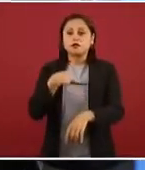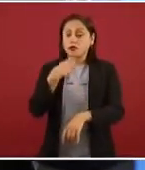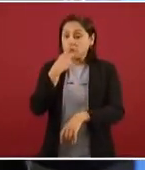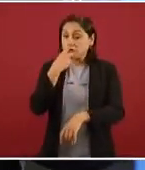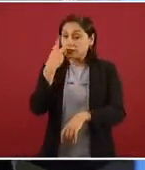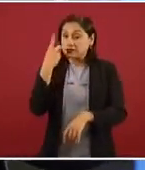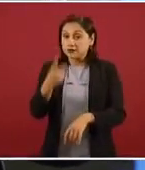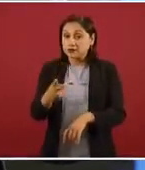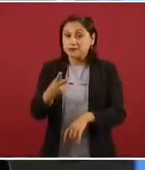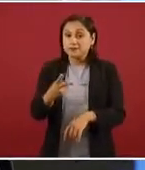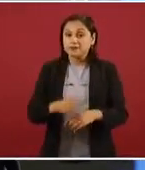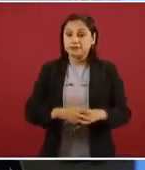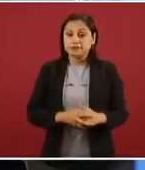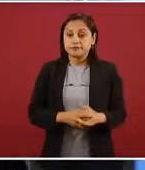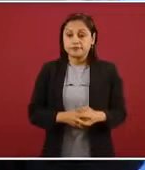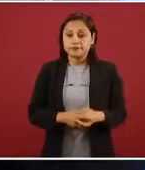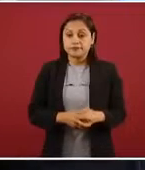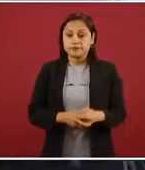que